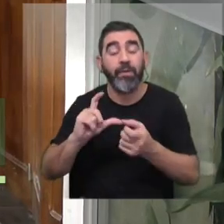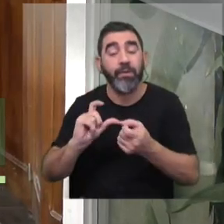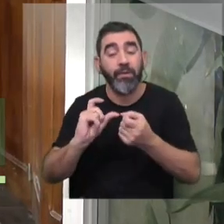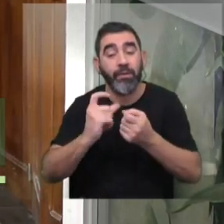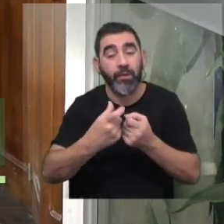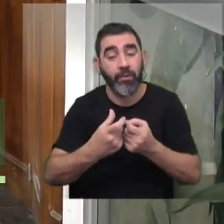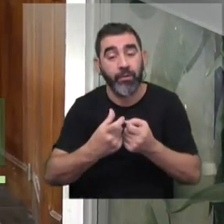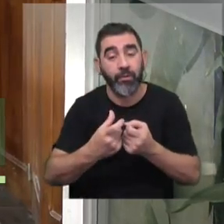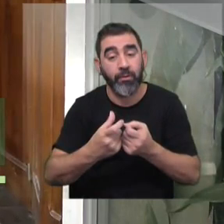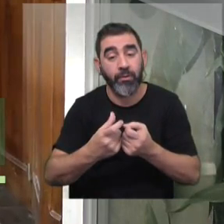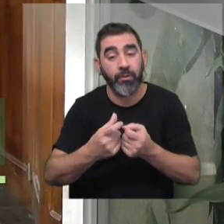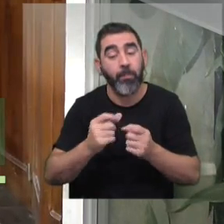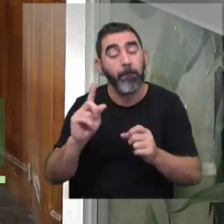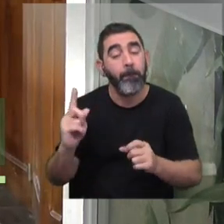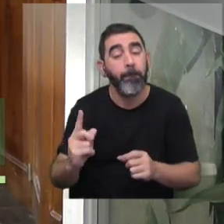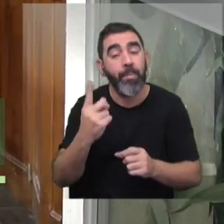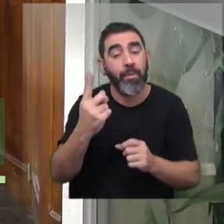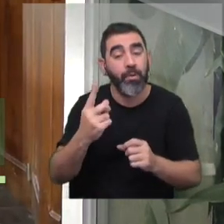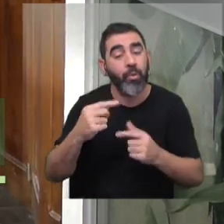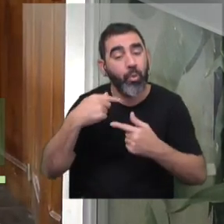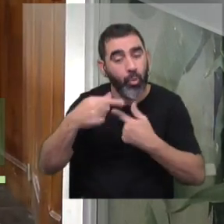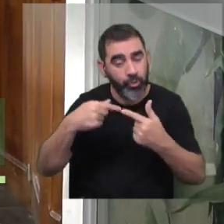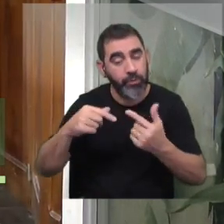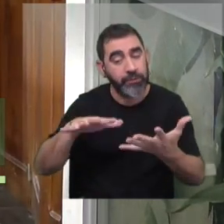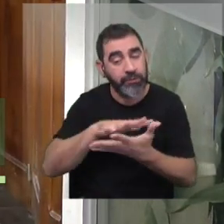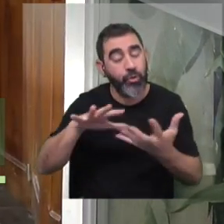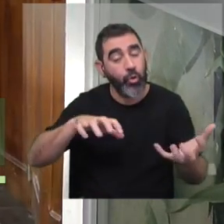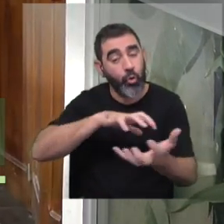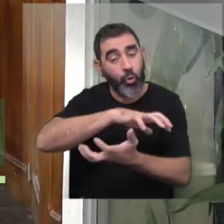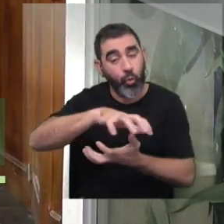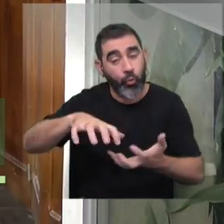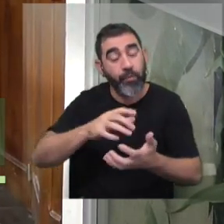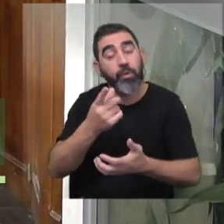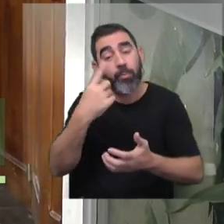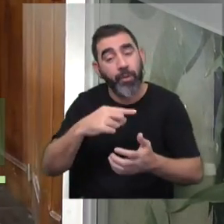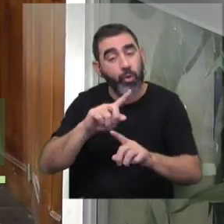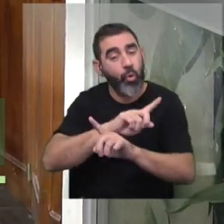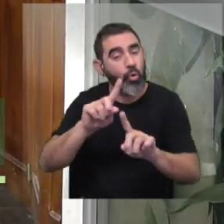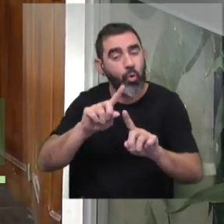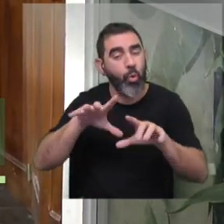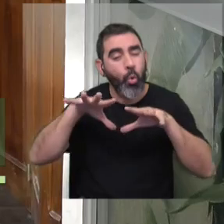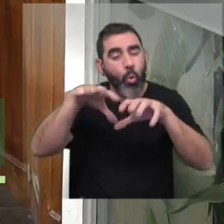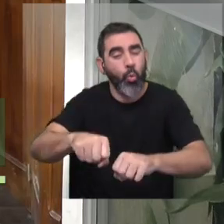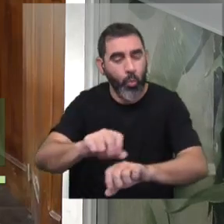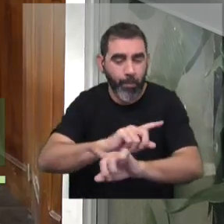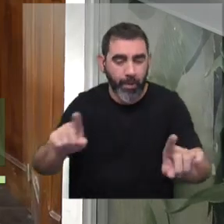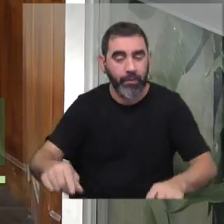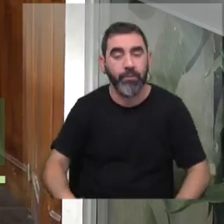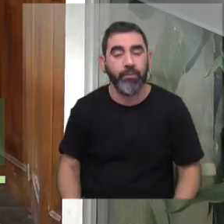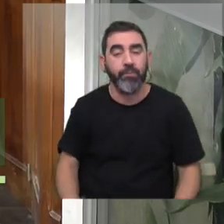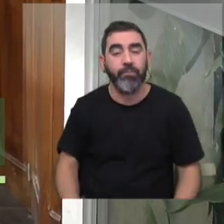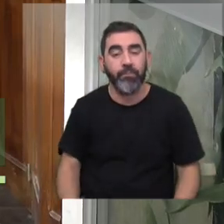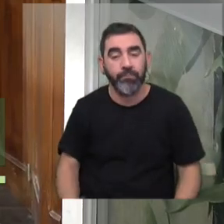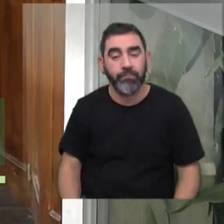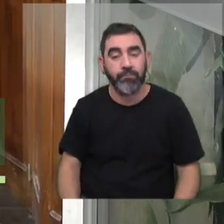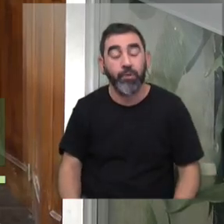consultado la que estaría primando es la de mantener la situación de conflicto pero retirar la decisión de ocupar la mutualista